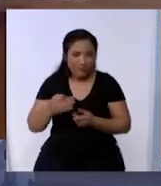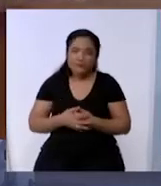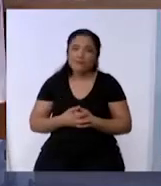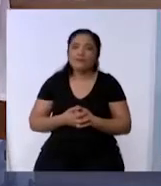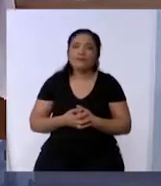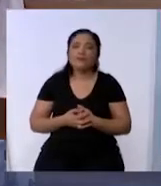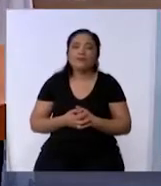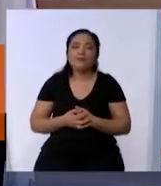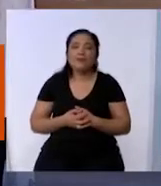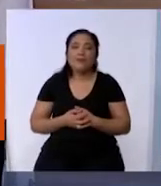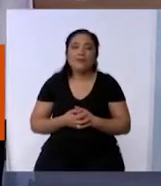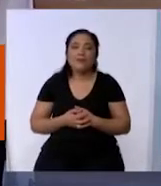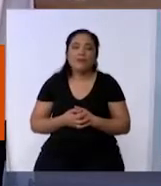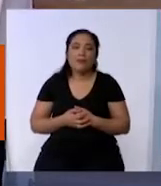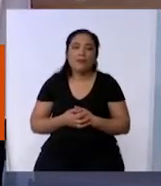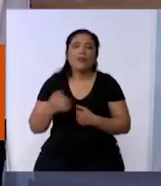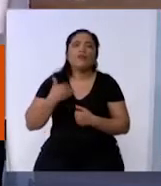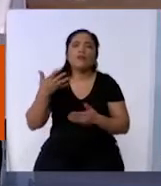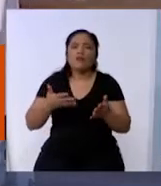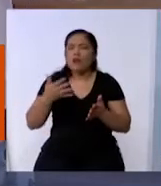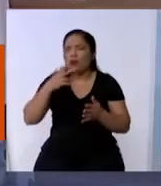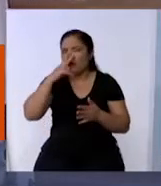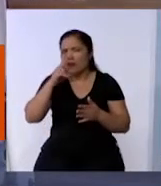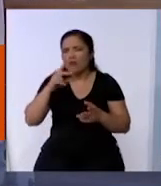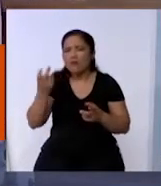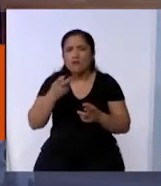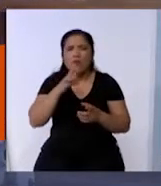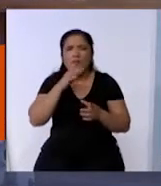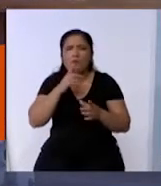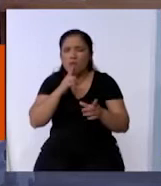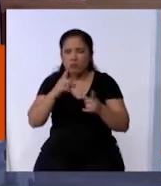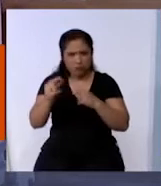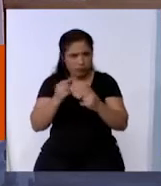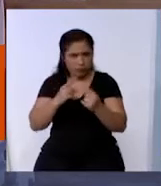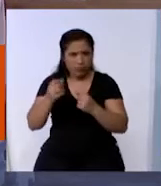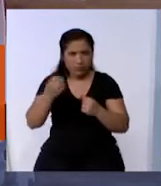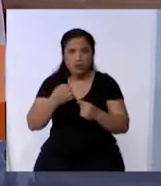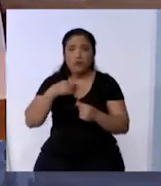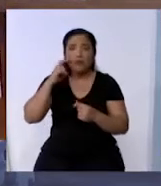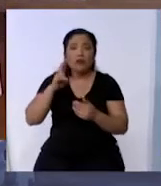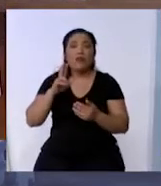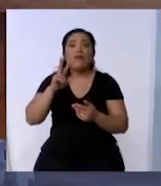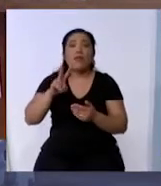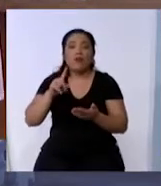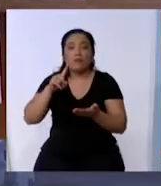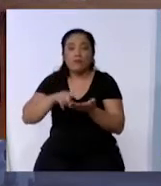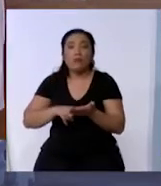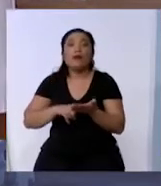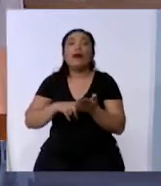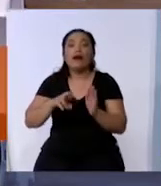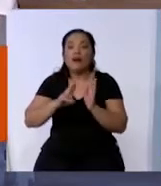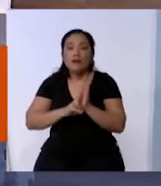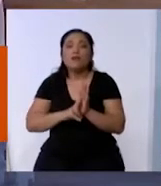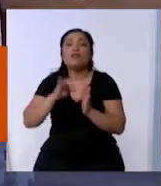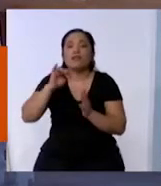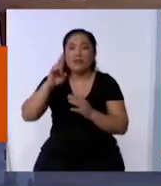Si quiero hallar velocidad, pongo el dedo sobre la B, sí. Pueden ver, y queda IR. Entonces,